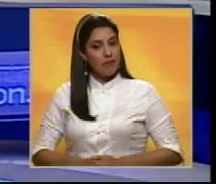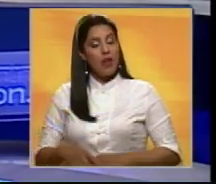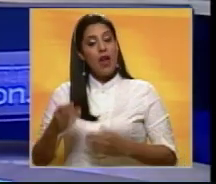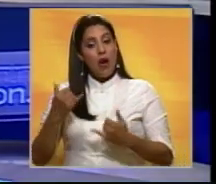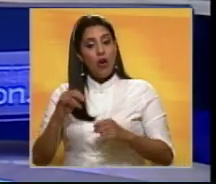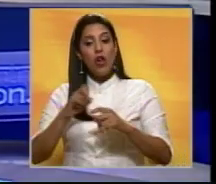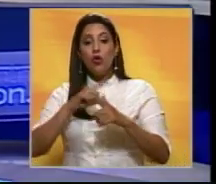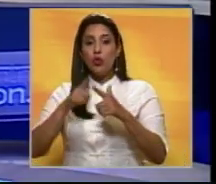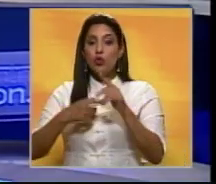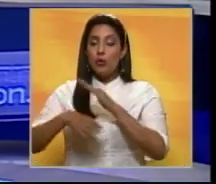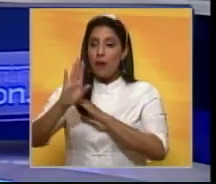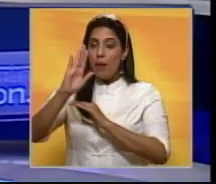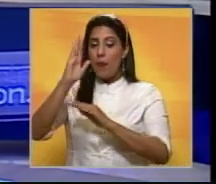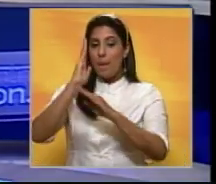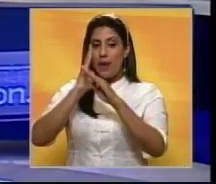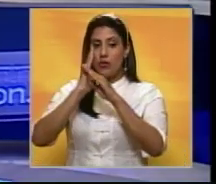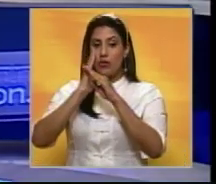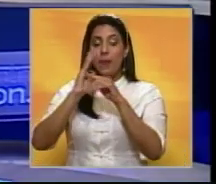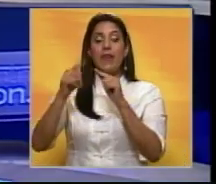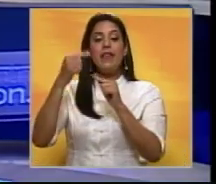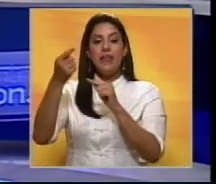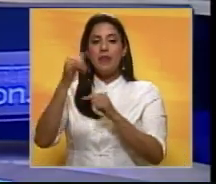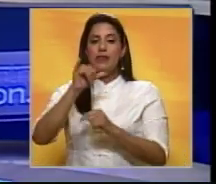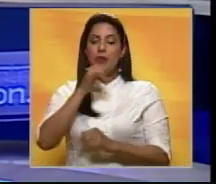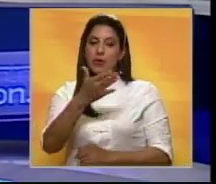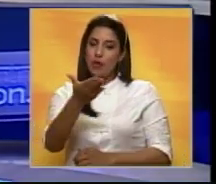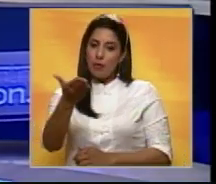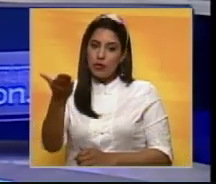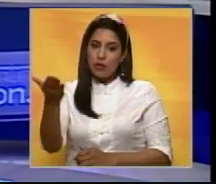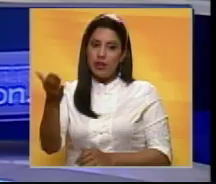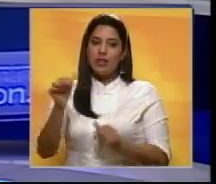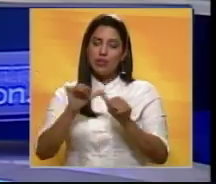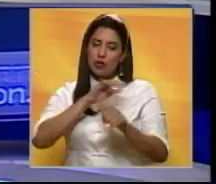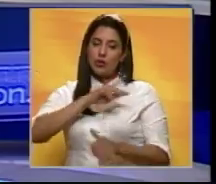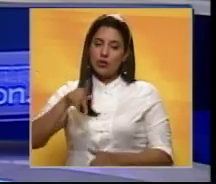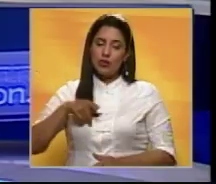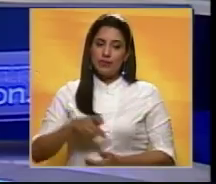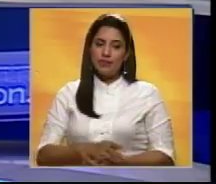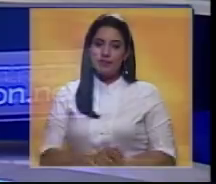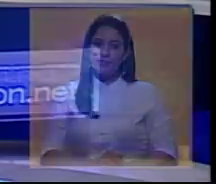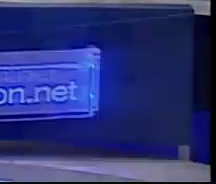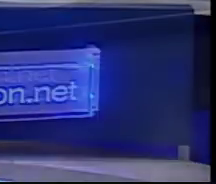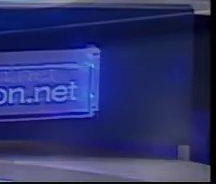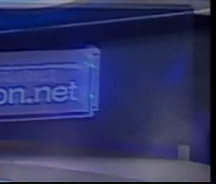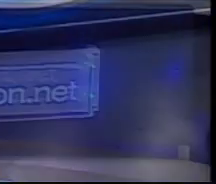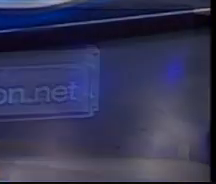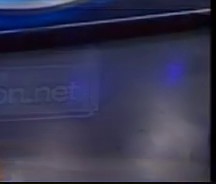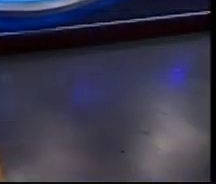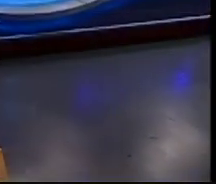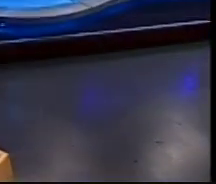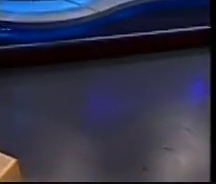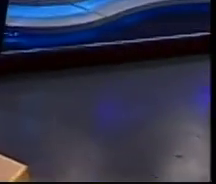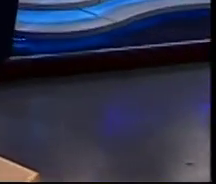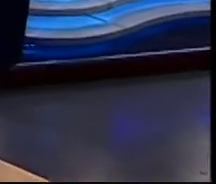Bien, amigos, vamos entonces a una nueva pausa. A regreso, venimos con más información para ustedes. Quédense allí.